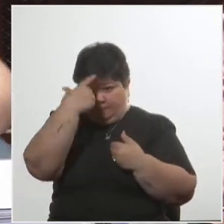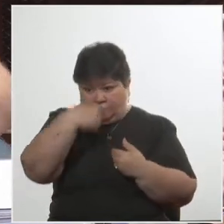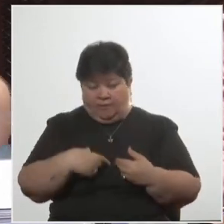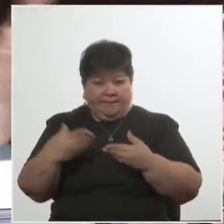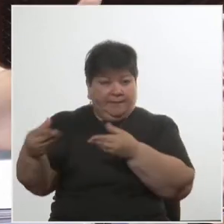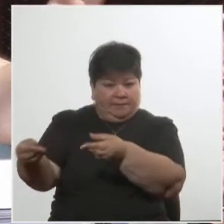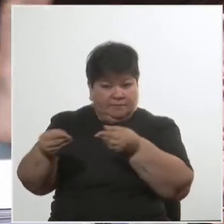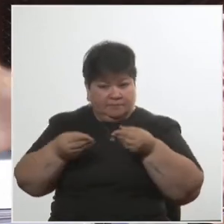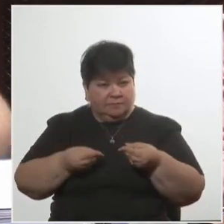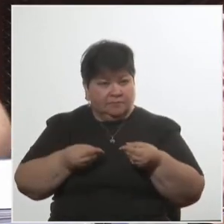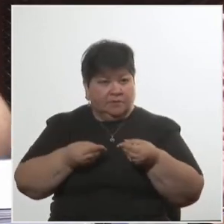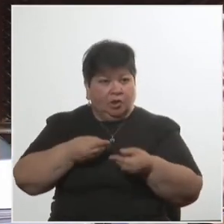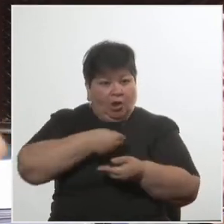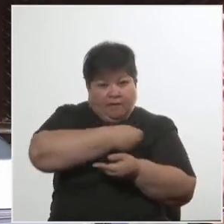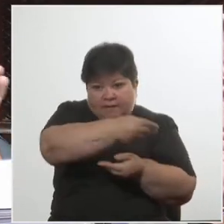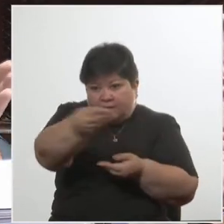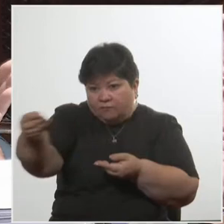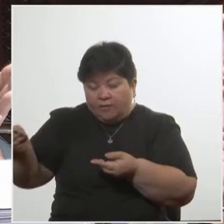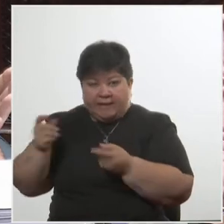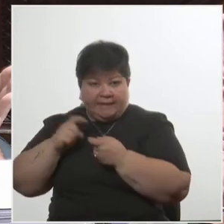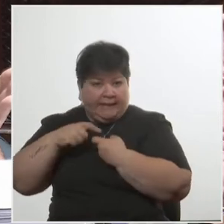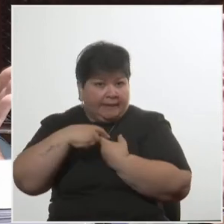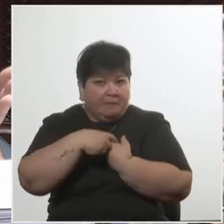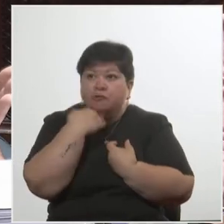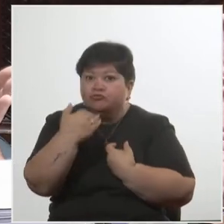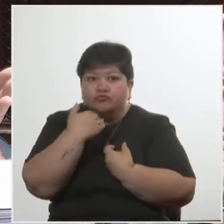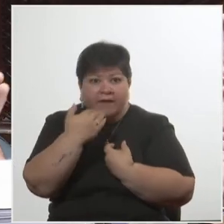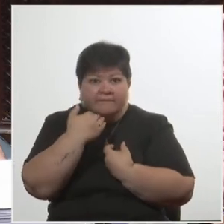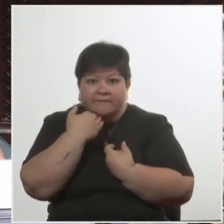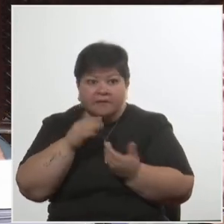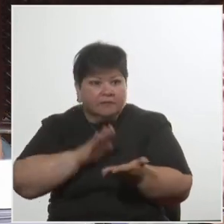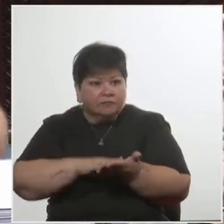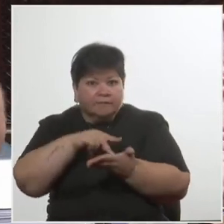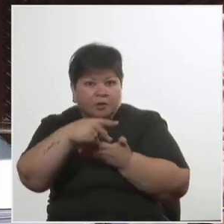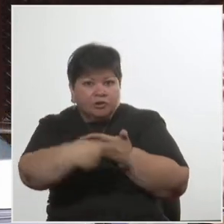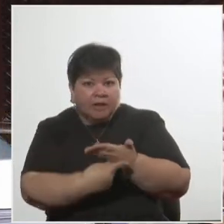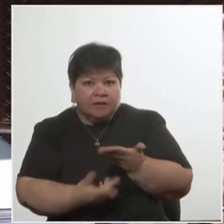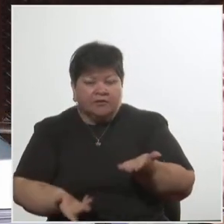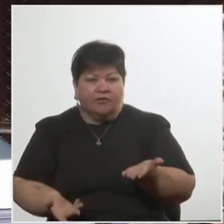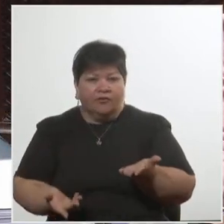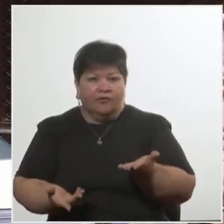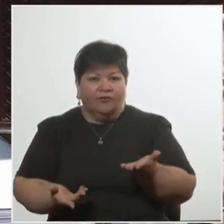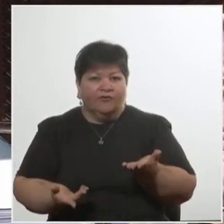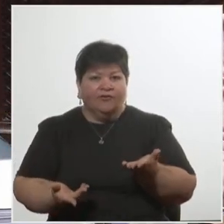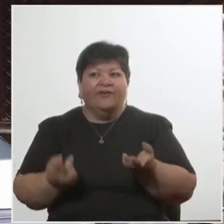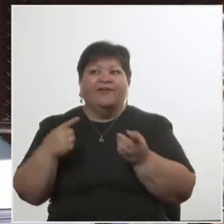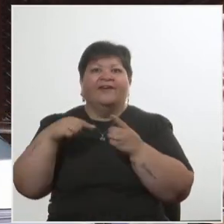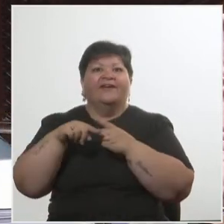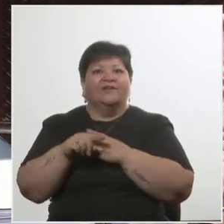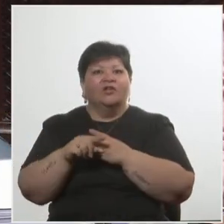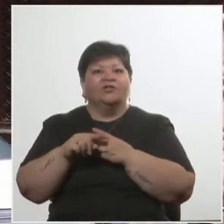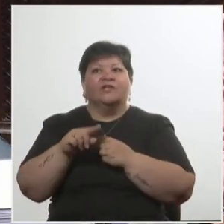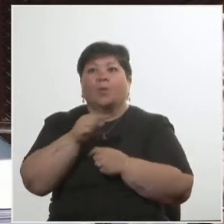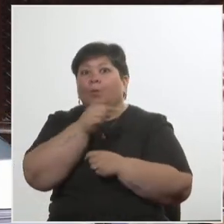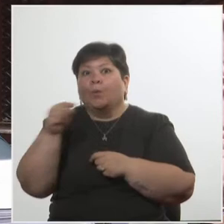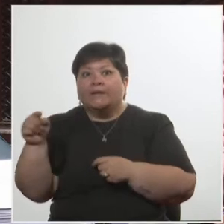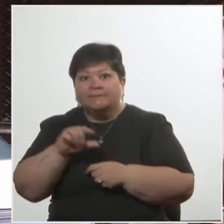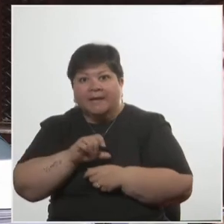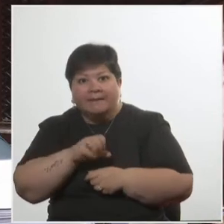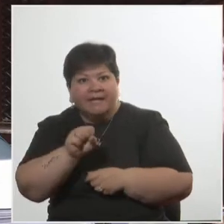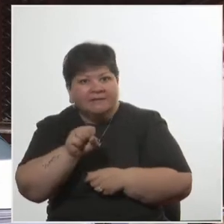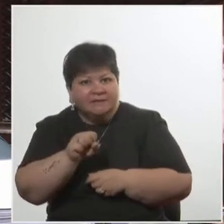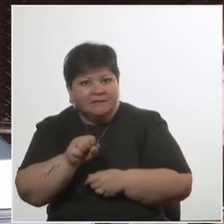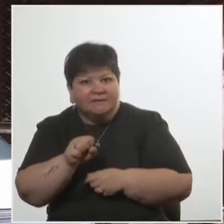el proyecto de ley lo distribuí entre varias gremiales que no sabían que estaba el proyecto de ley bien en función de eso es que logramos tener una semana